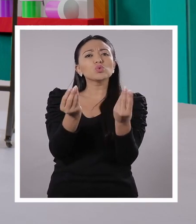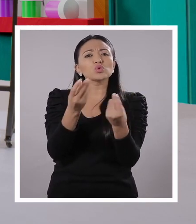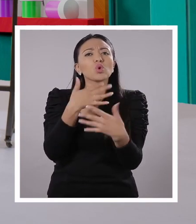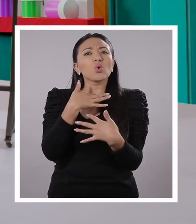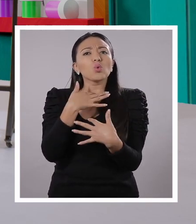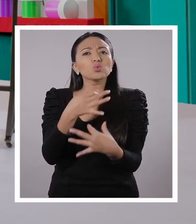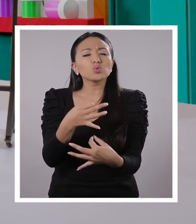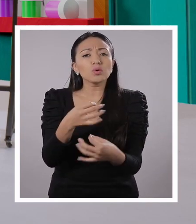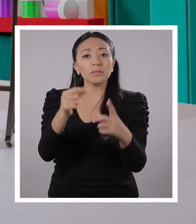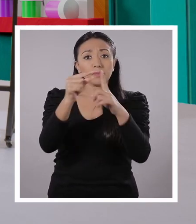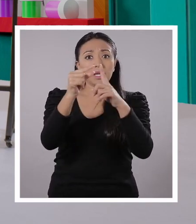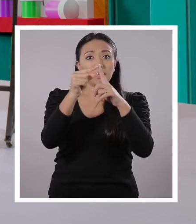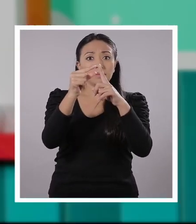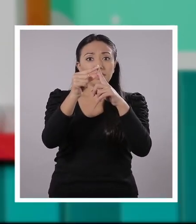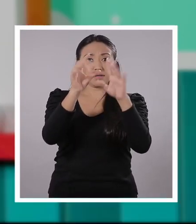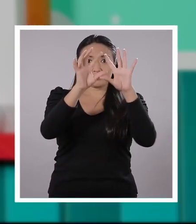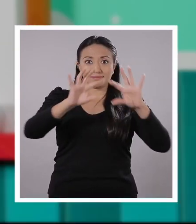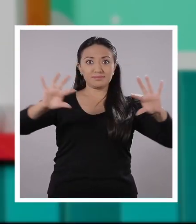a pegarla por acá.